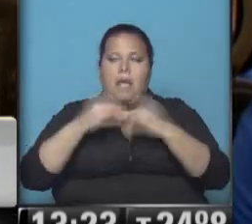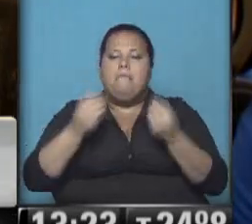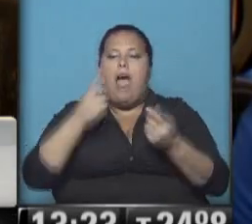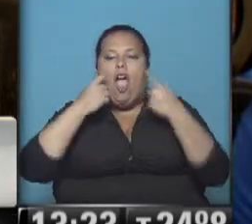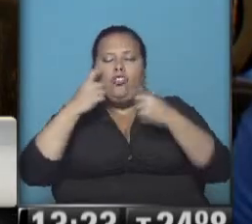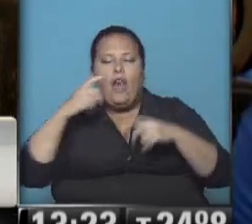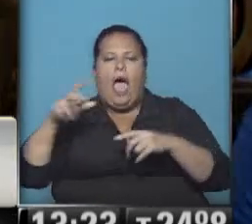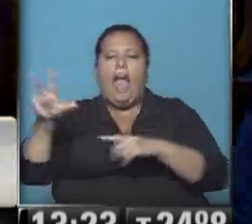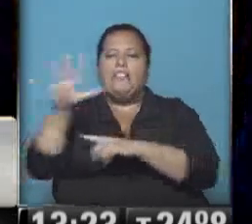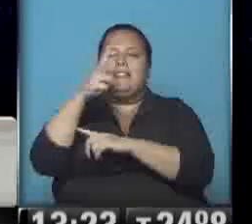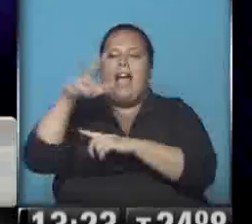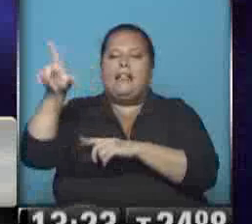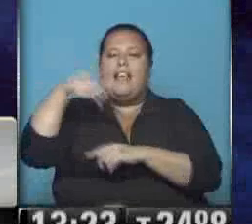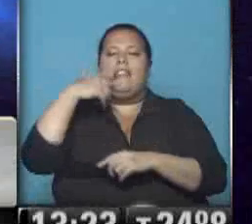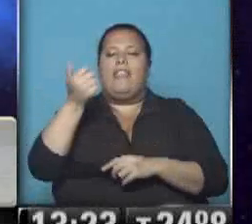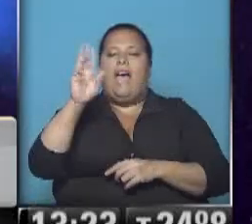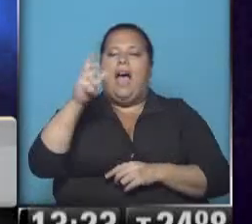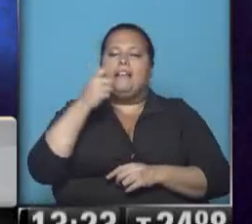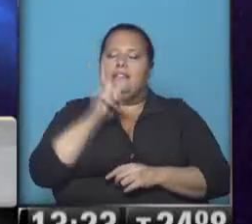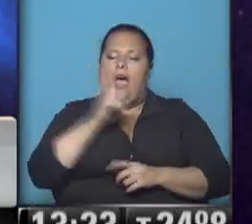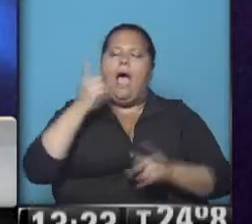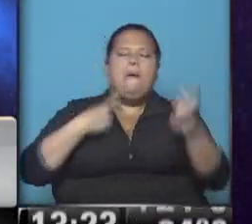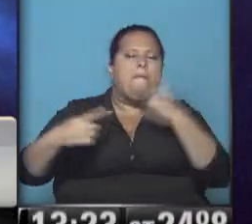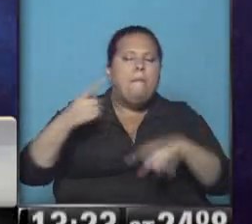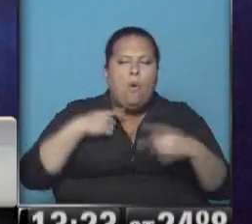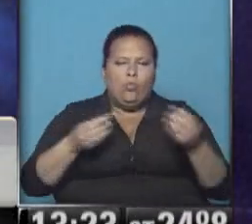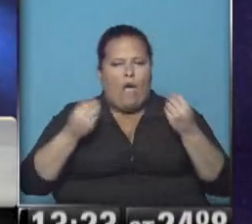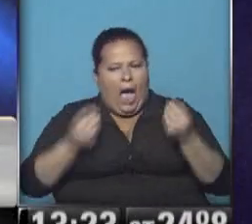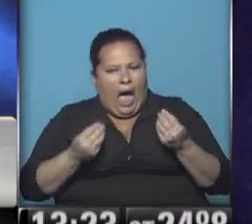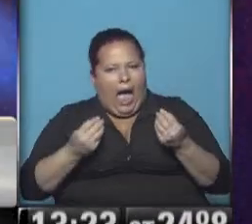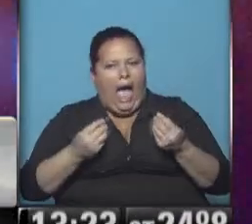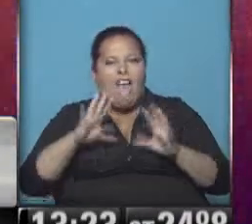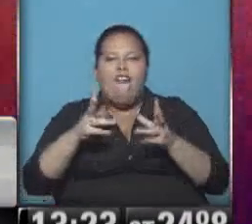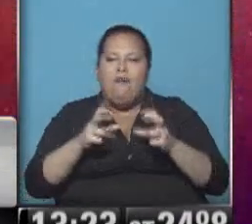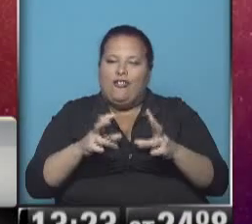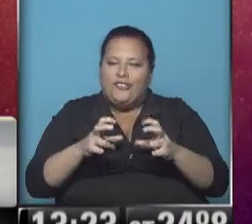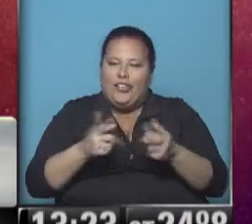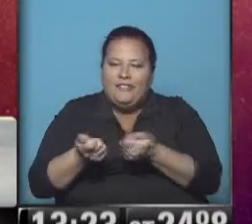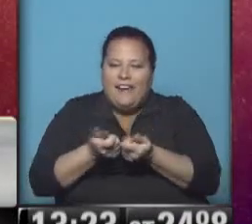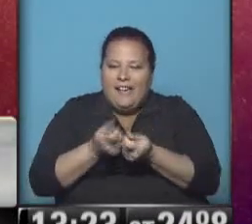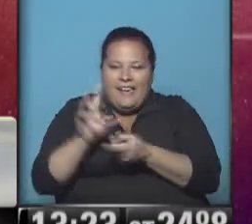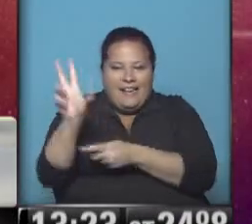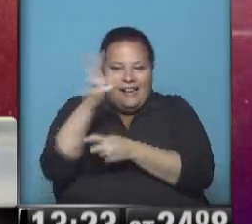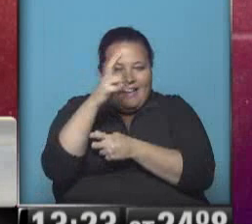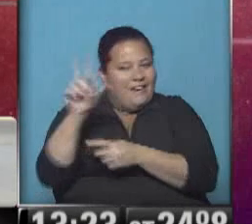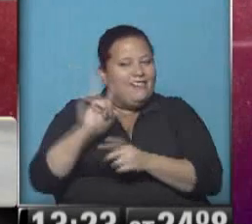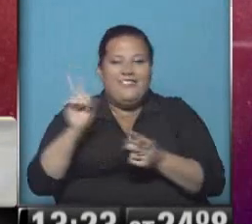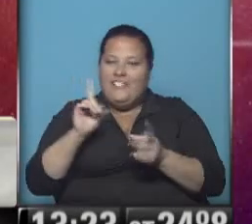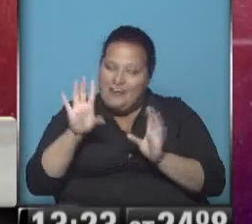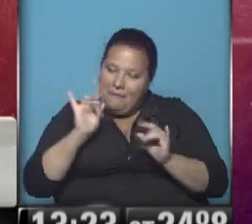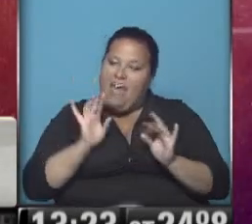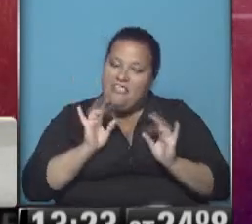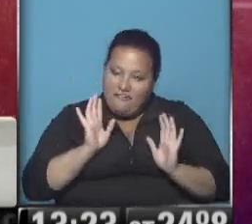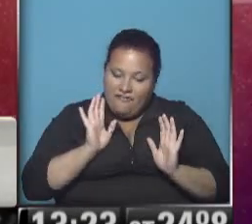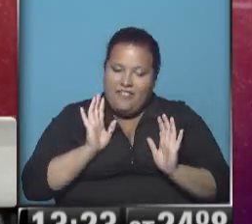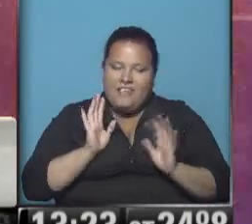los satélites de la plataforma ARSAT. Muchos a veces me preguntan, ¿y hay un joystick como para mover al satélite? No, es un poco más